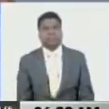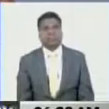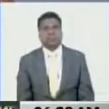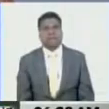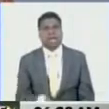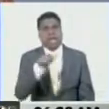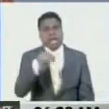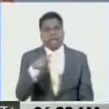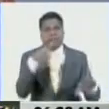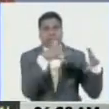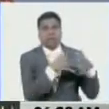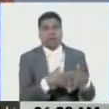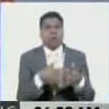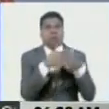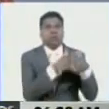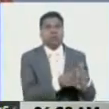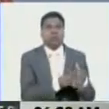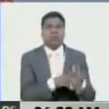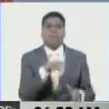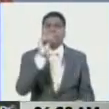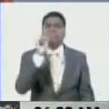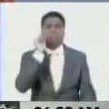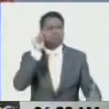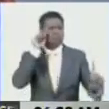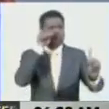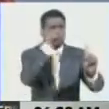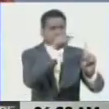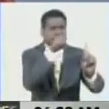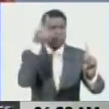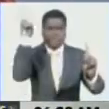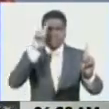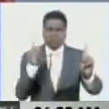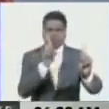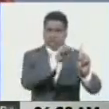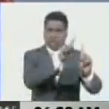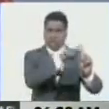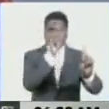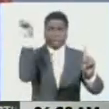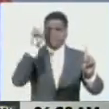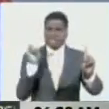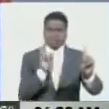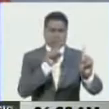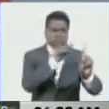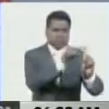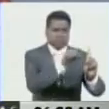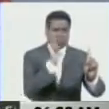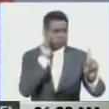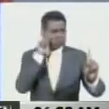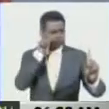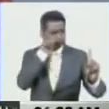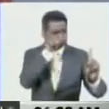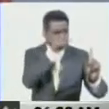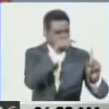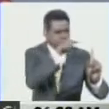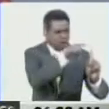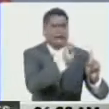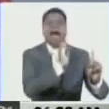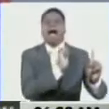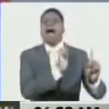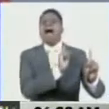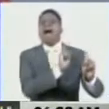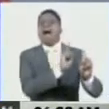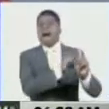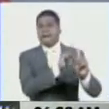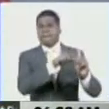ha colocado a Venezuela como su principal objetivo, porque Venezuela es el experimento y constituye